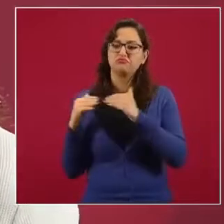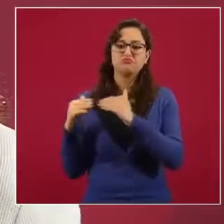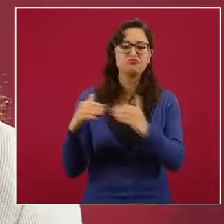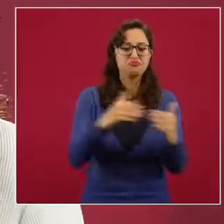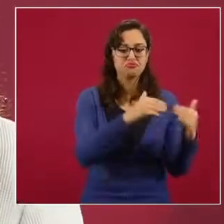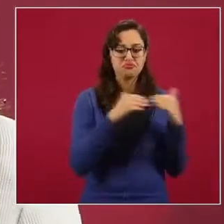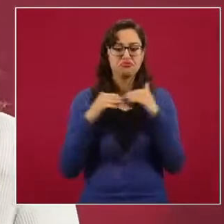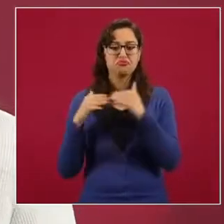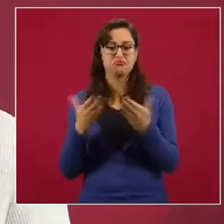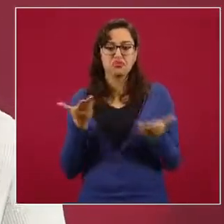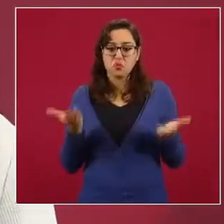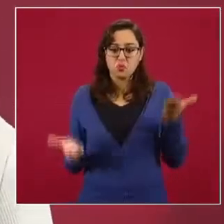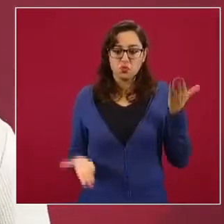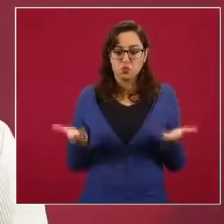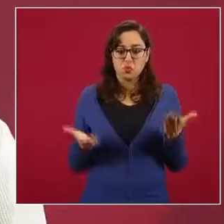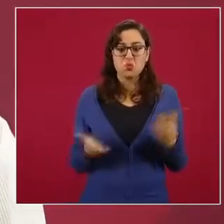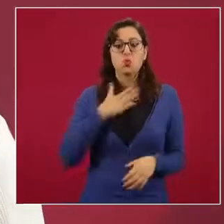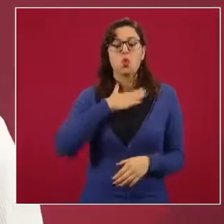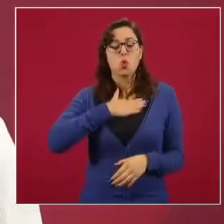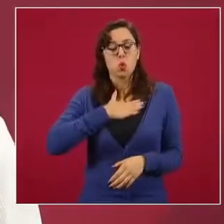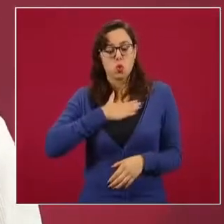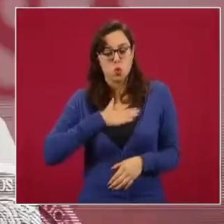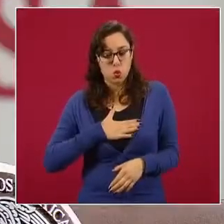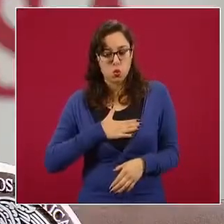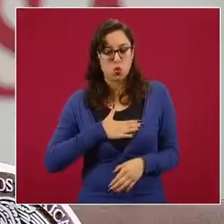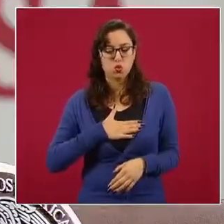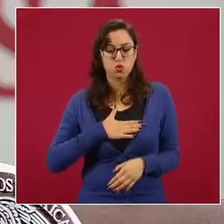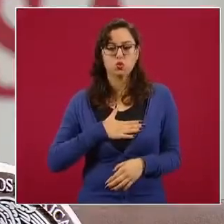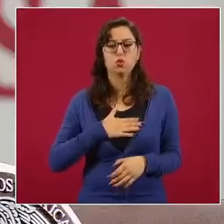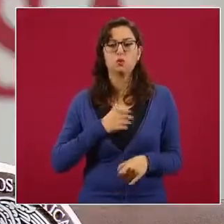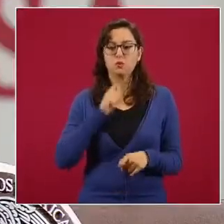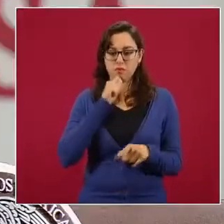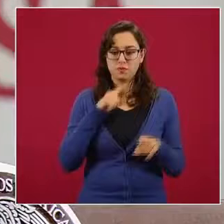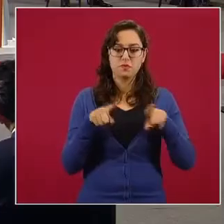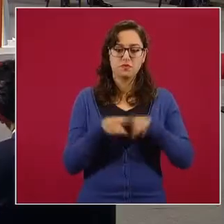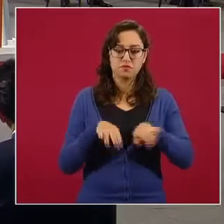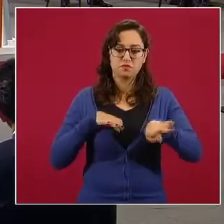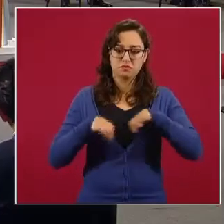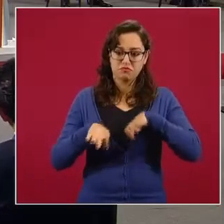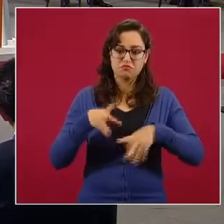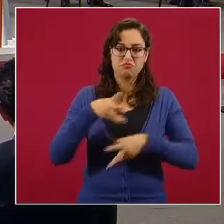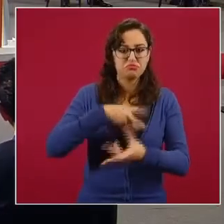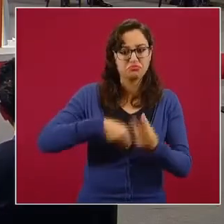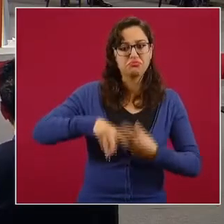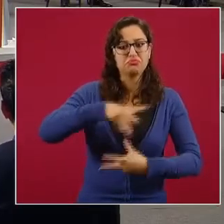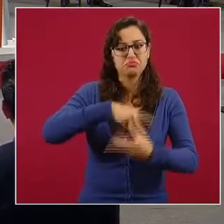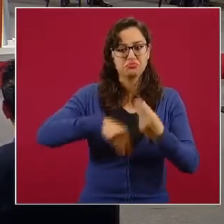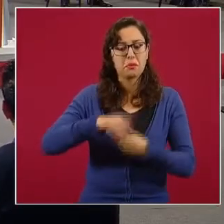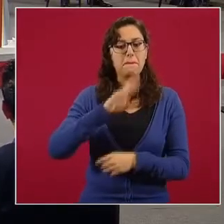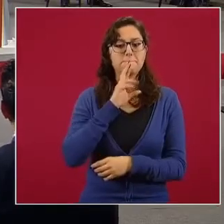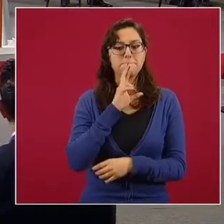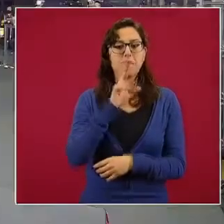equitativo, más equilibrado, más justo y más productivo. Es todo, presidente.